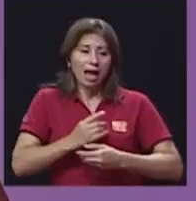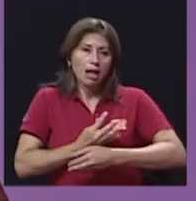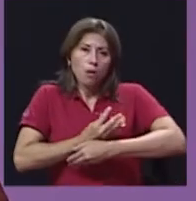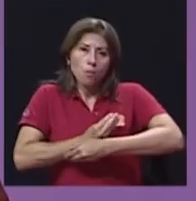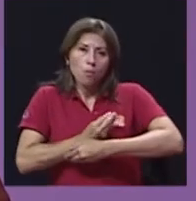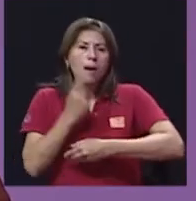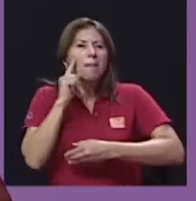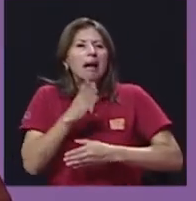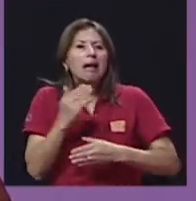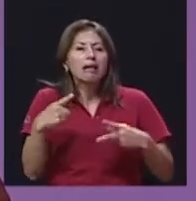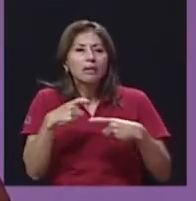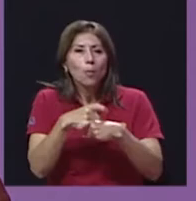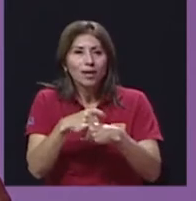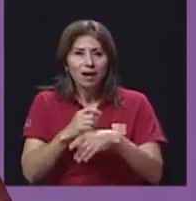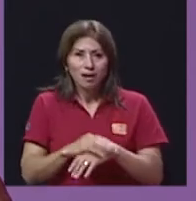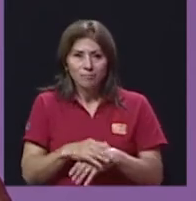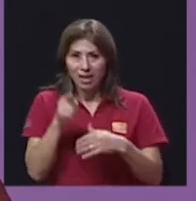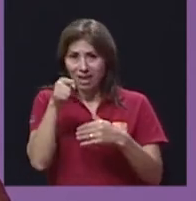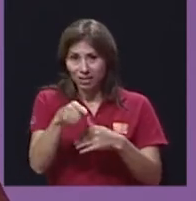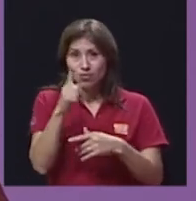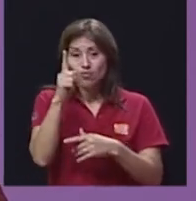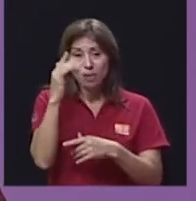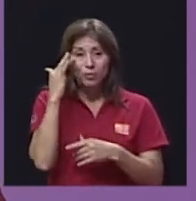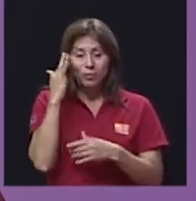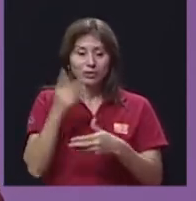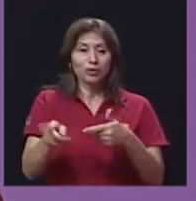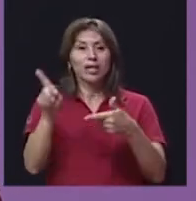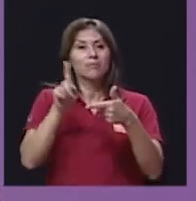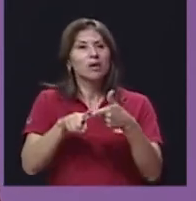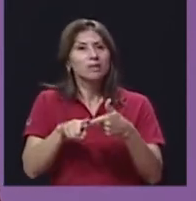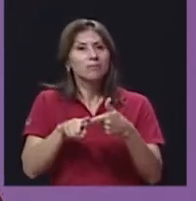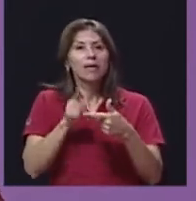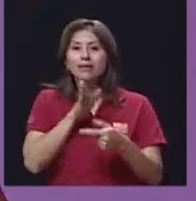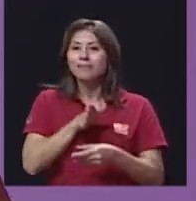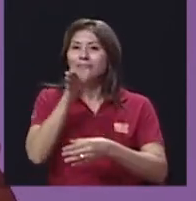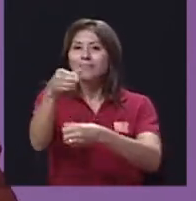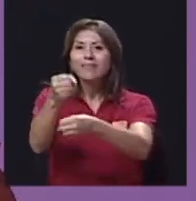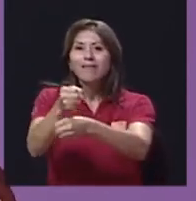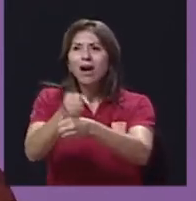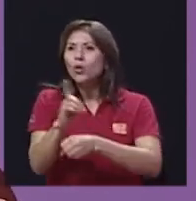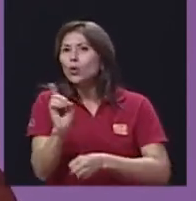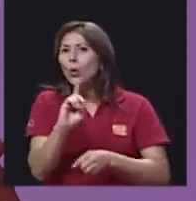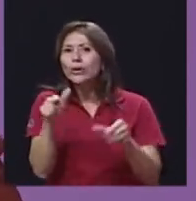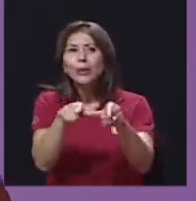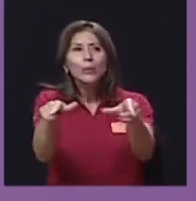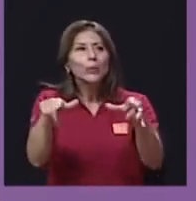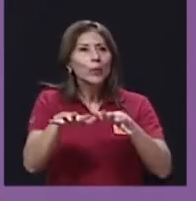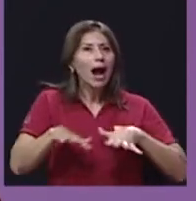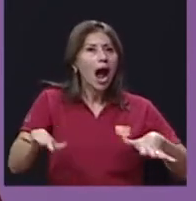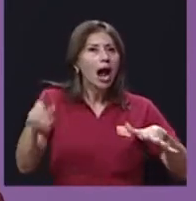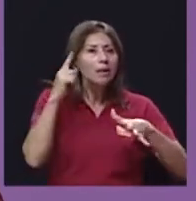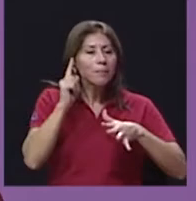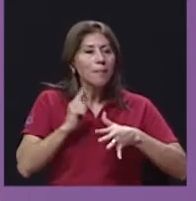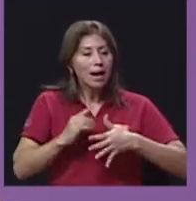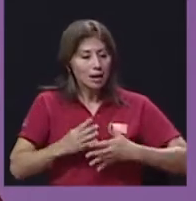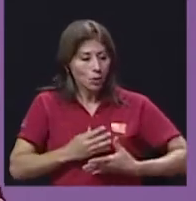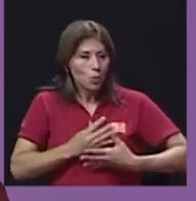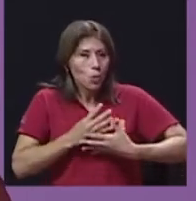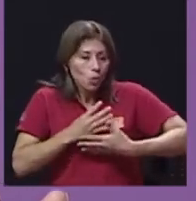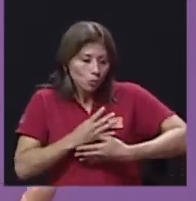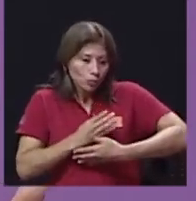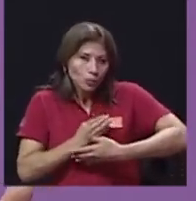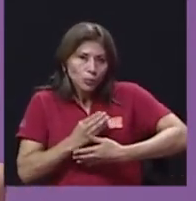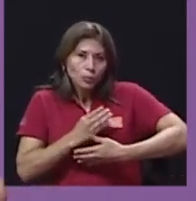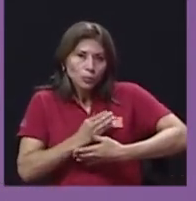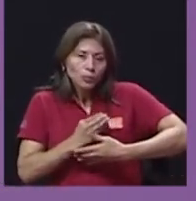llegará el trabajo tener un lugar donde extraerse la leche que se necesita básico un lugar no se necesita en las grandes condiciones a la